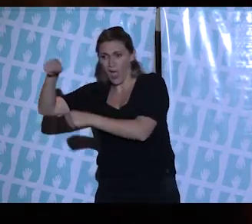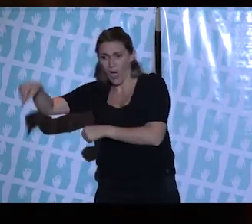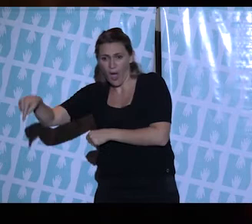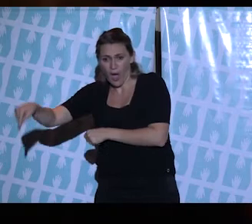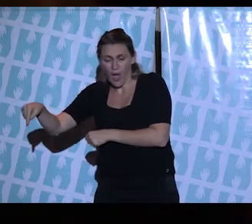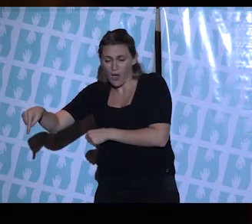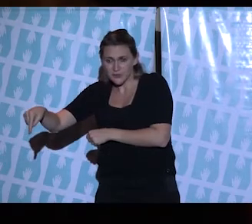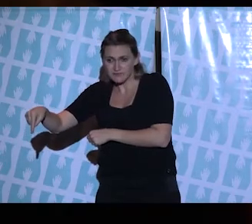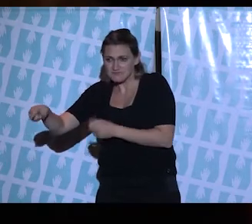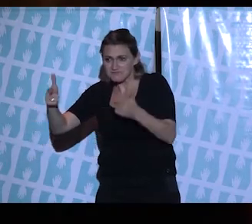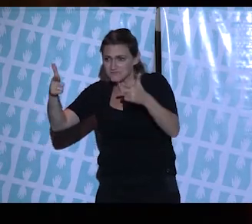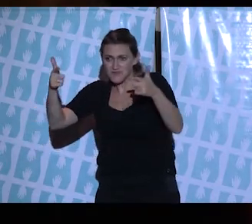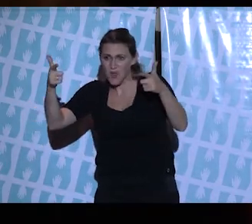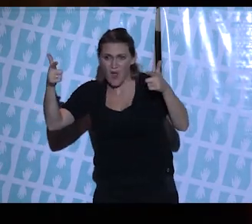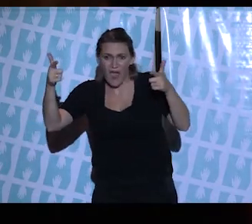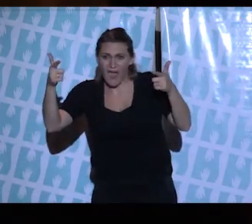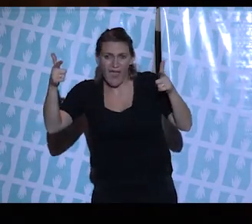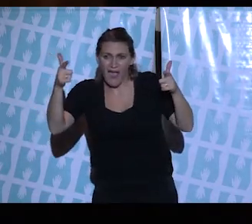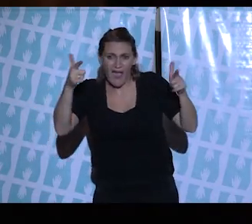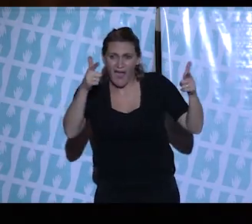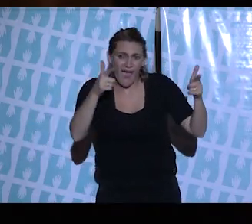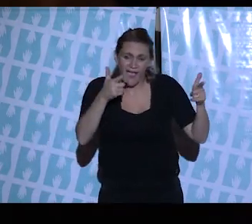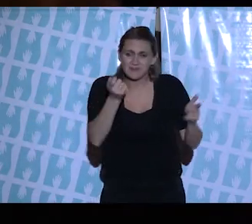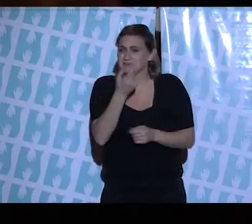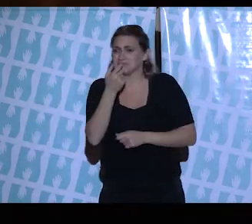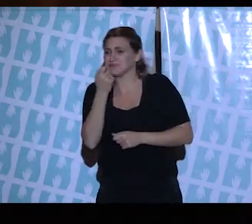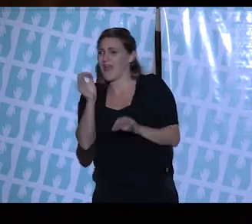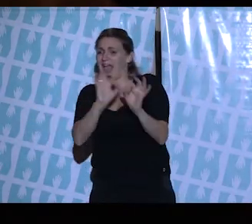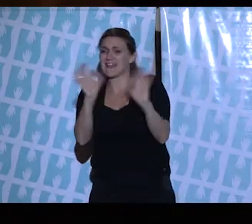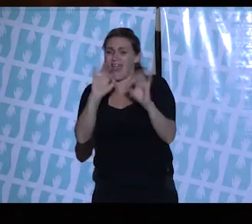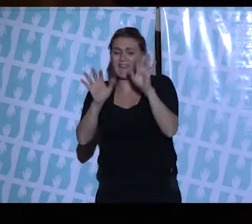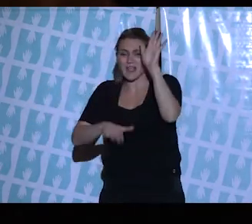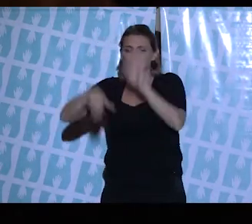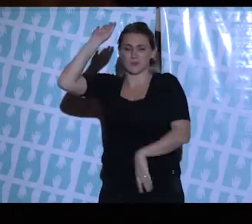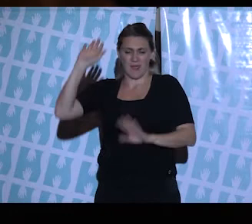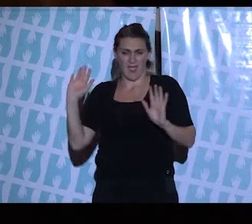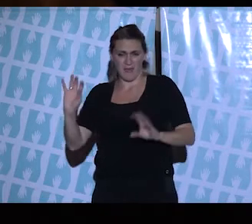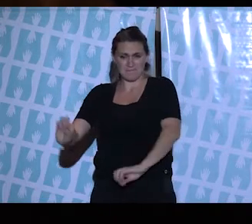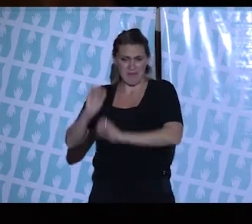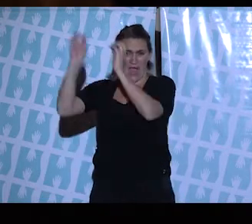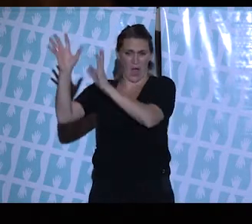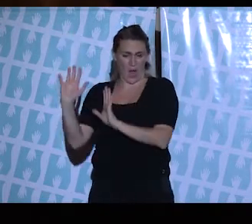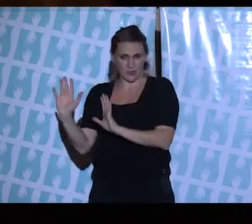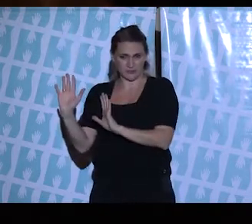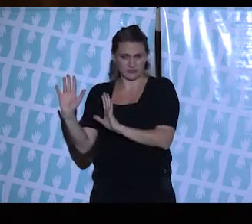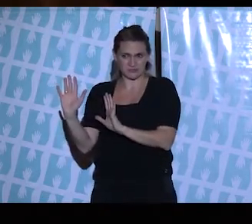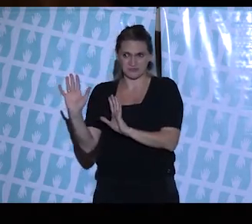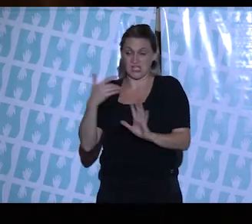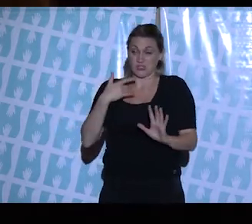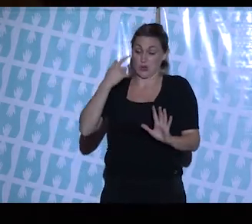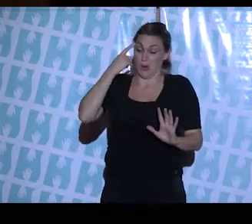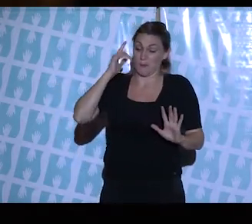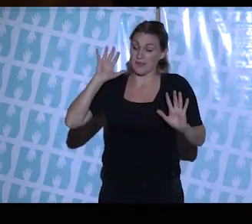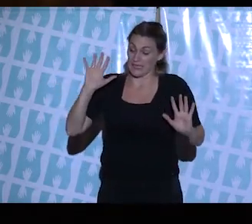ninguna droga que supere a la levodopa, y ni creo que la vaya a encontrar. Después vamos a hablar de